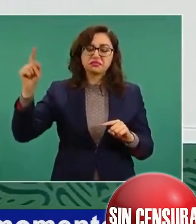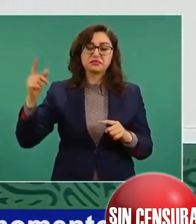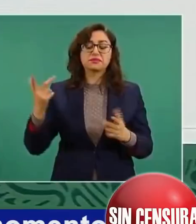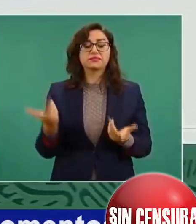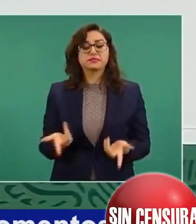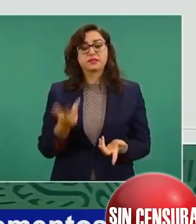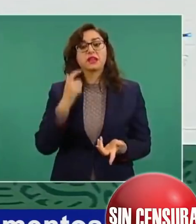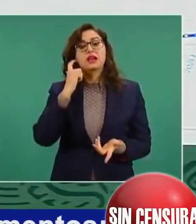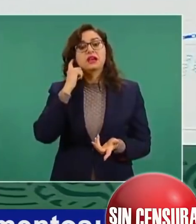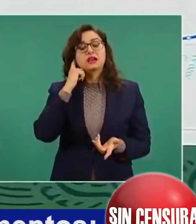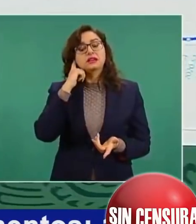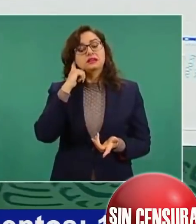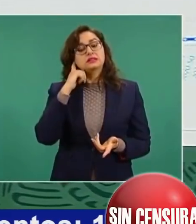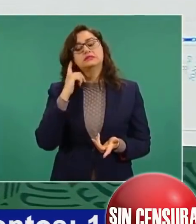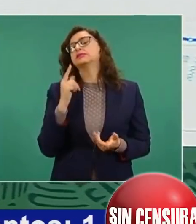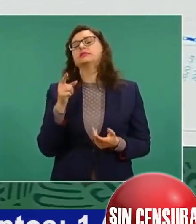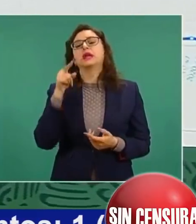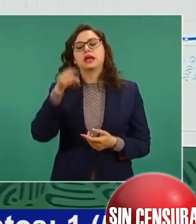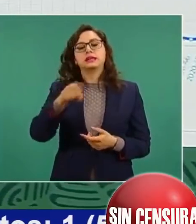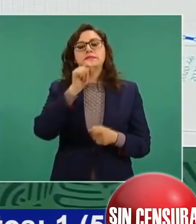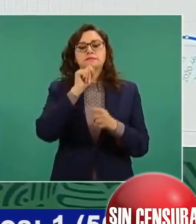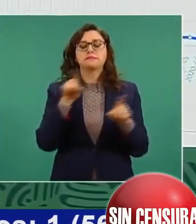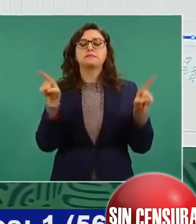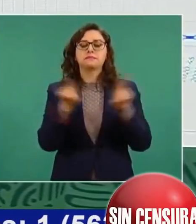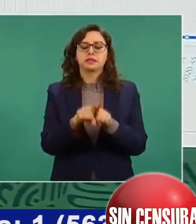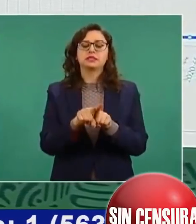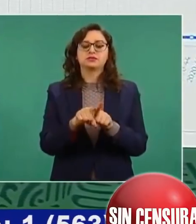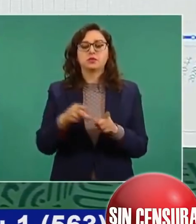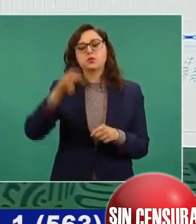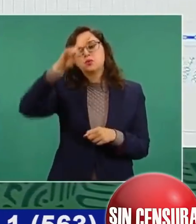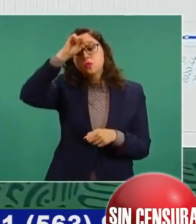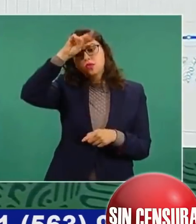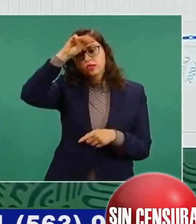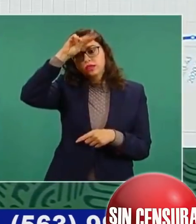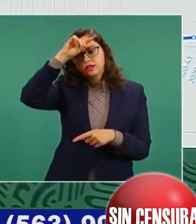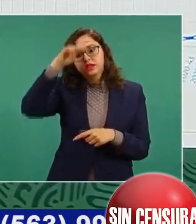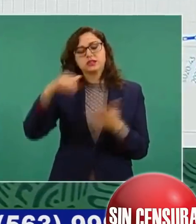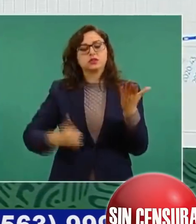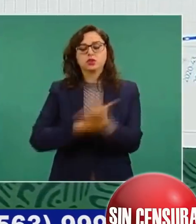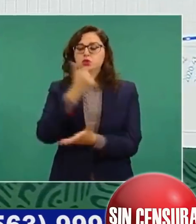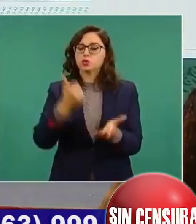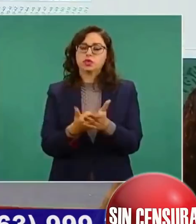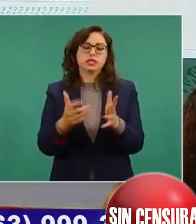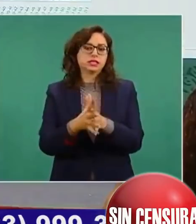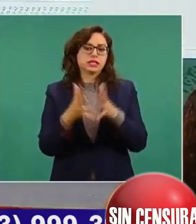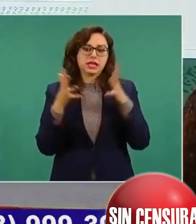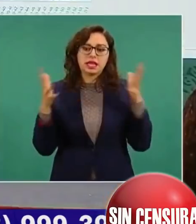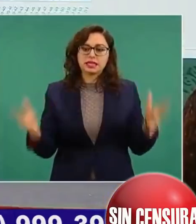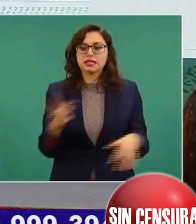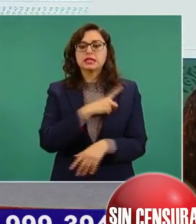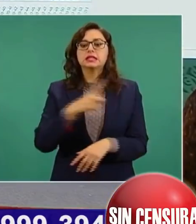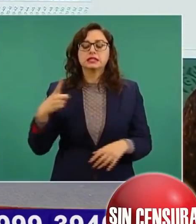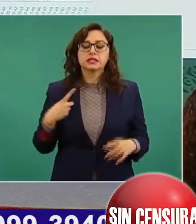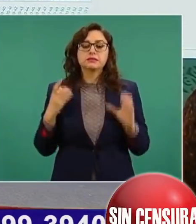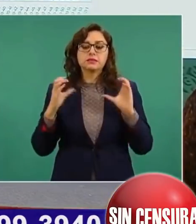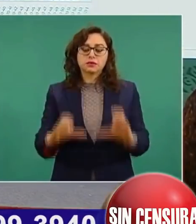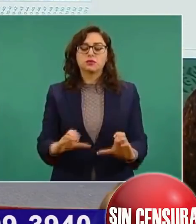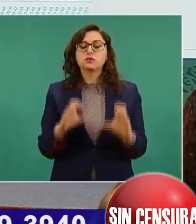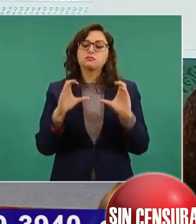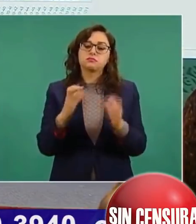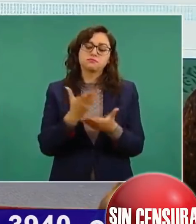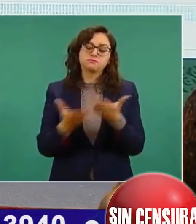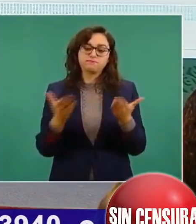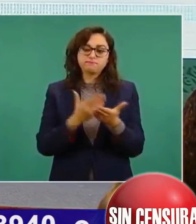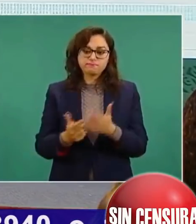ahí, además una zona metropolitana tan grande como la de Monterrey, hay que tener especial cuidado. Pasan a semáforo rojo,